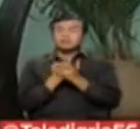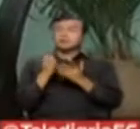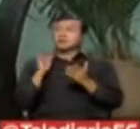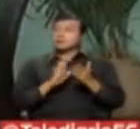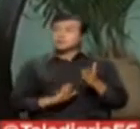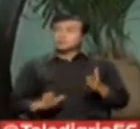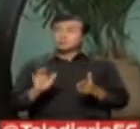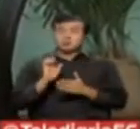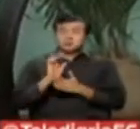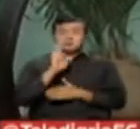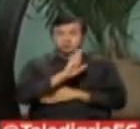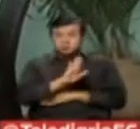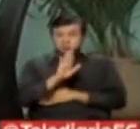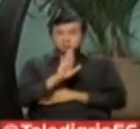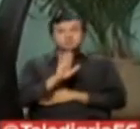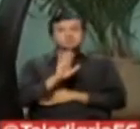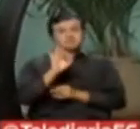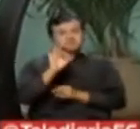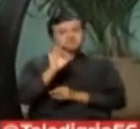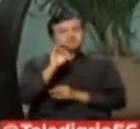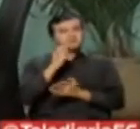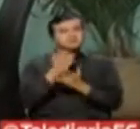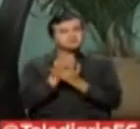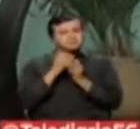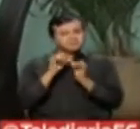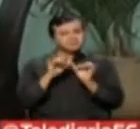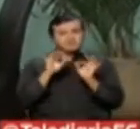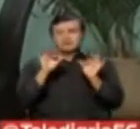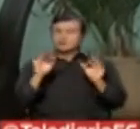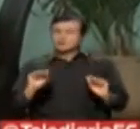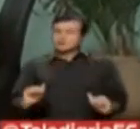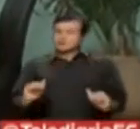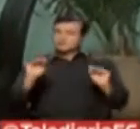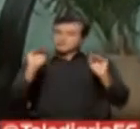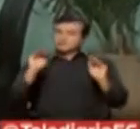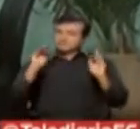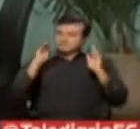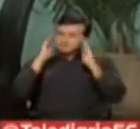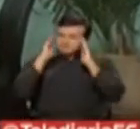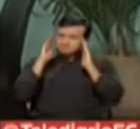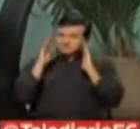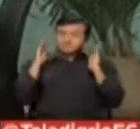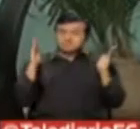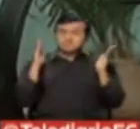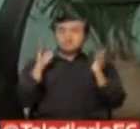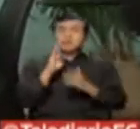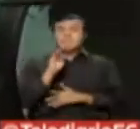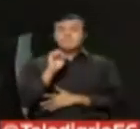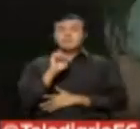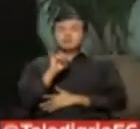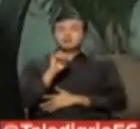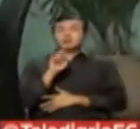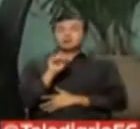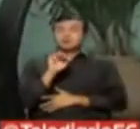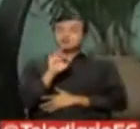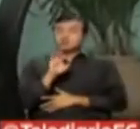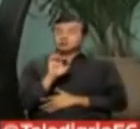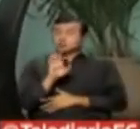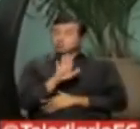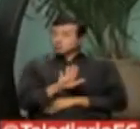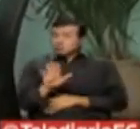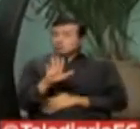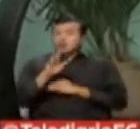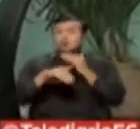haciendo agentes económicos eficaces eso es lo que se hace envíos más adelante voy a conversar nuevamente